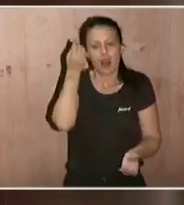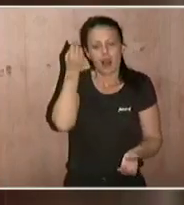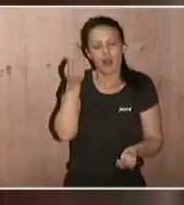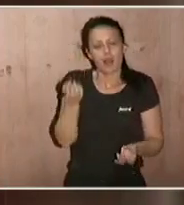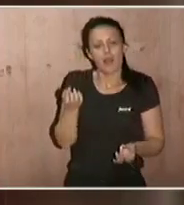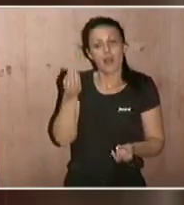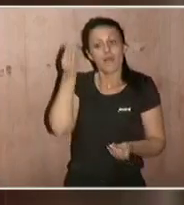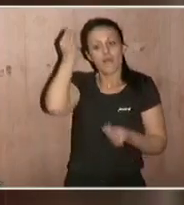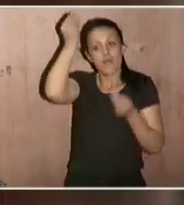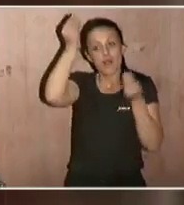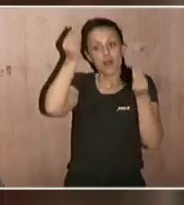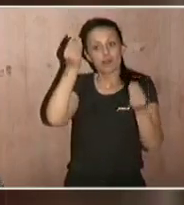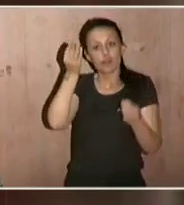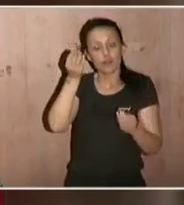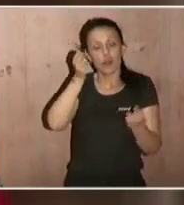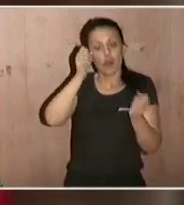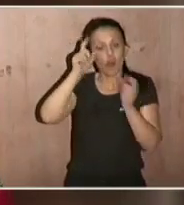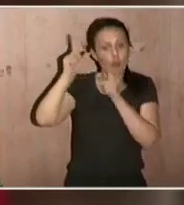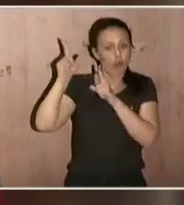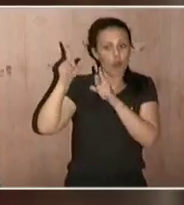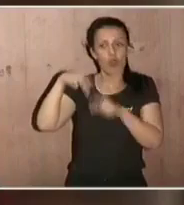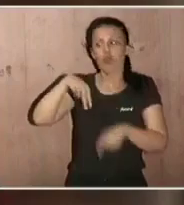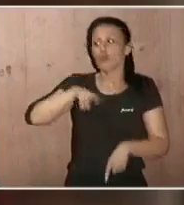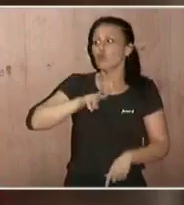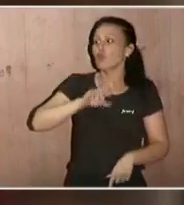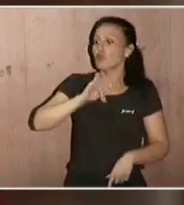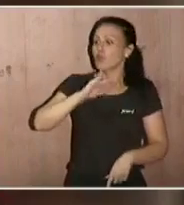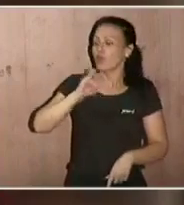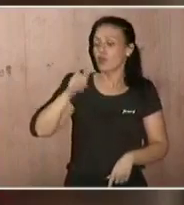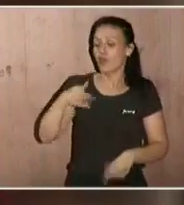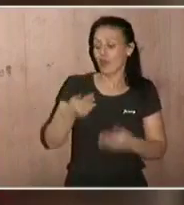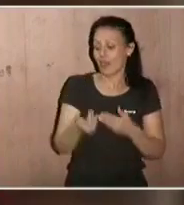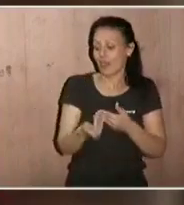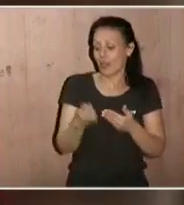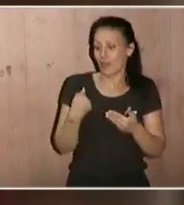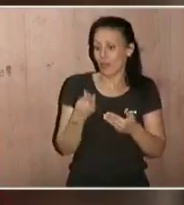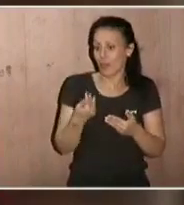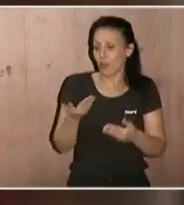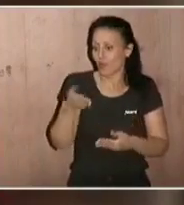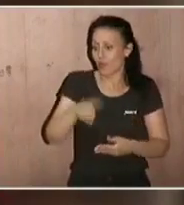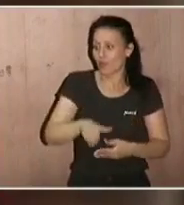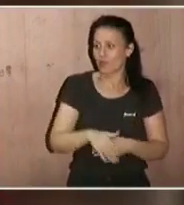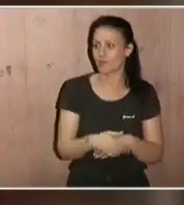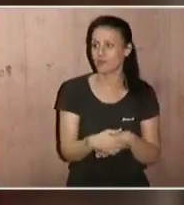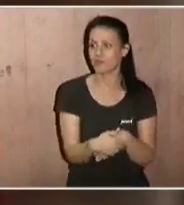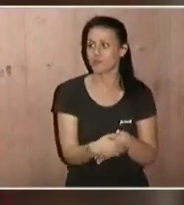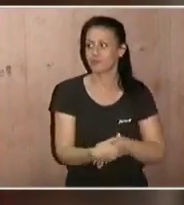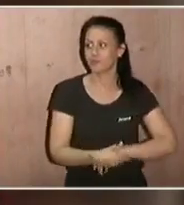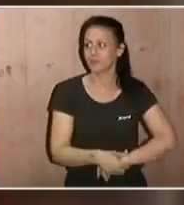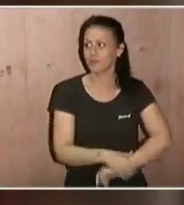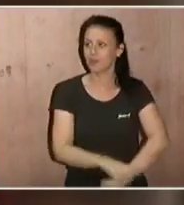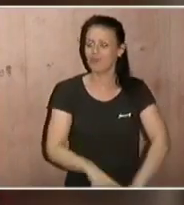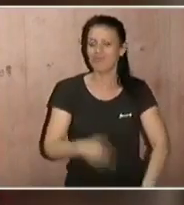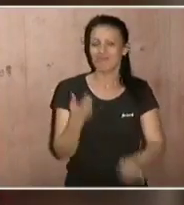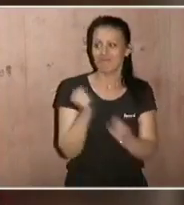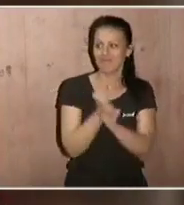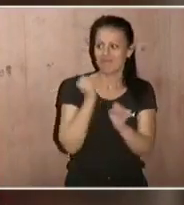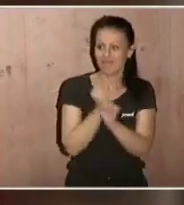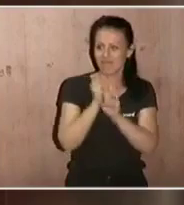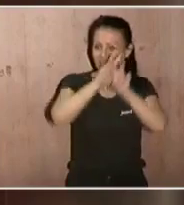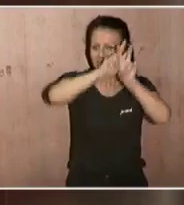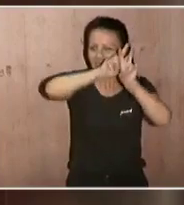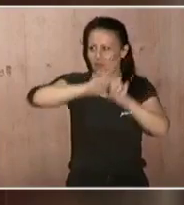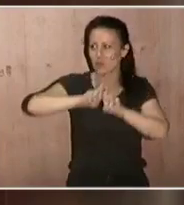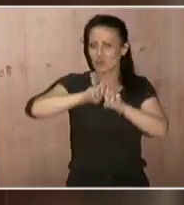ensayista Nuzio Ordine, recientemente fallecido. La labor investigadora es encomiable